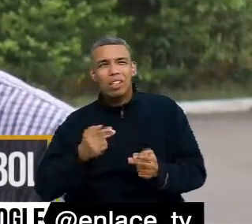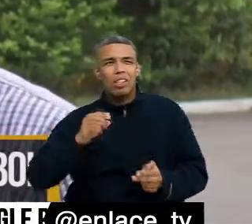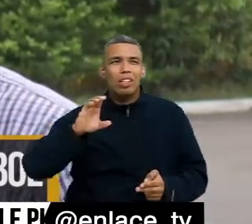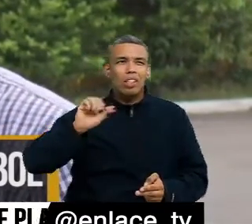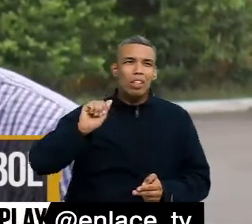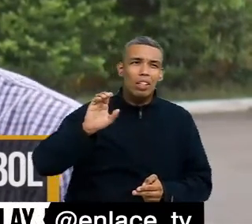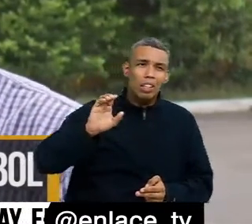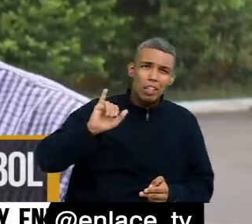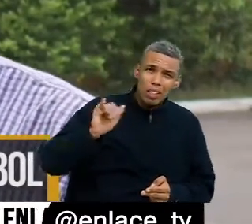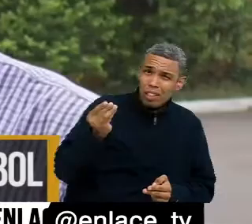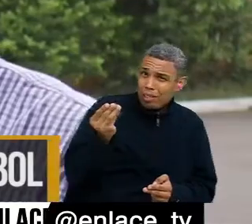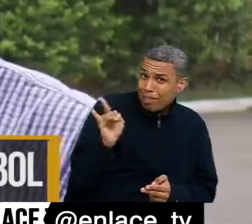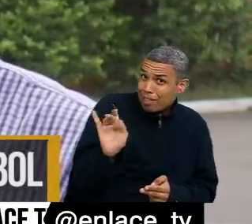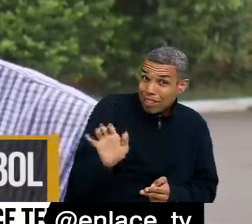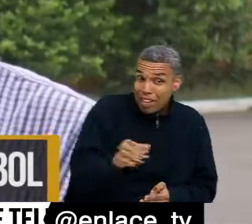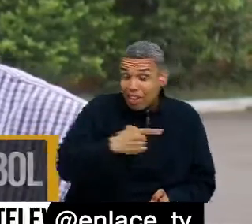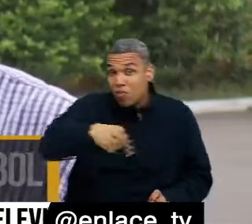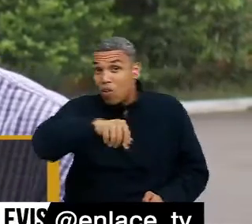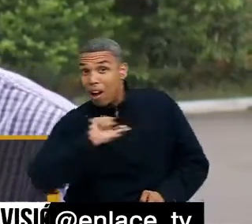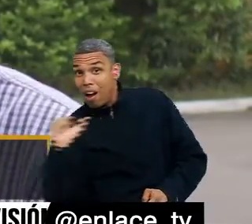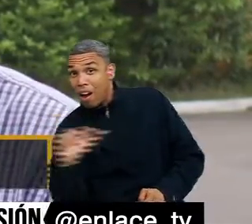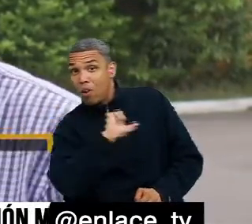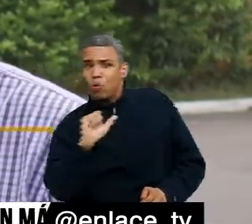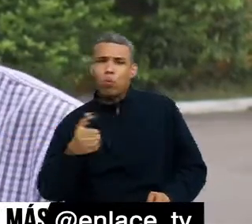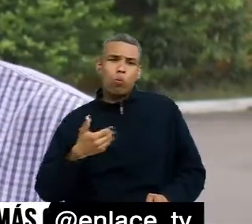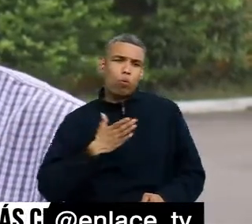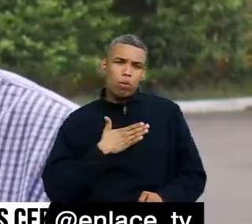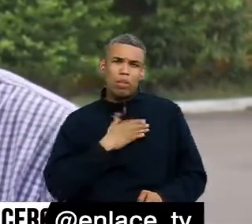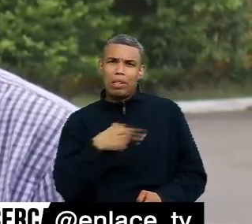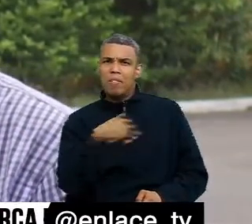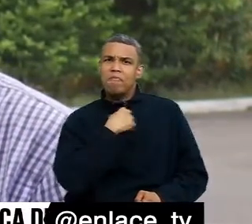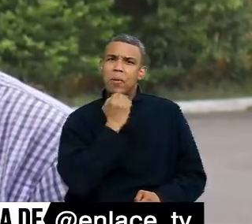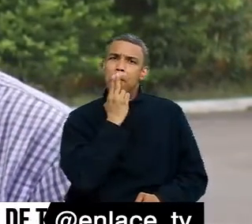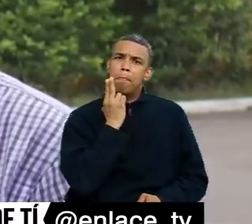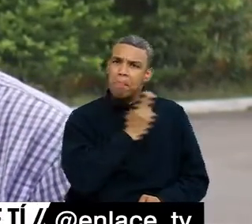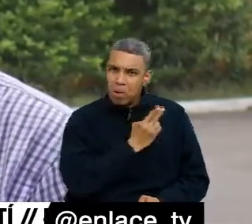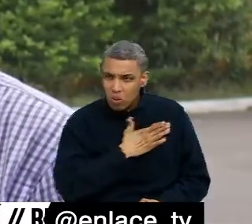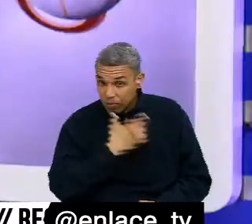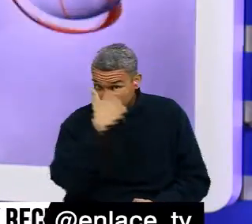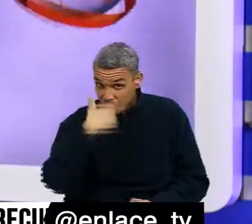bueno, en fin, creo que todas hay que aplaudirles el esfuerzo y el compromiso que han tenido con el torneo.